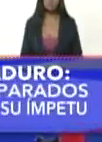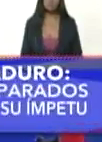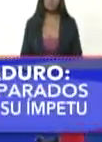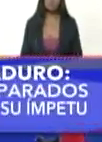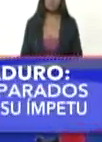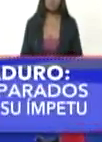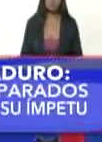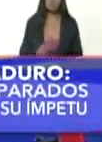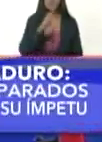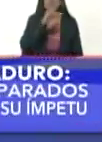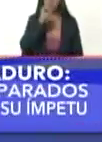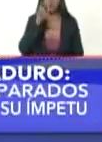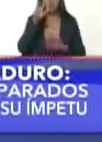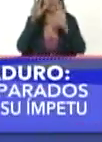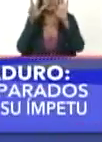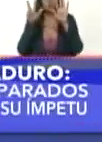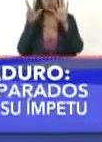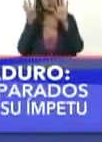209 años